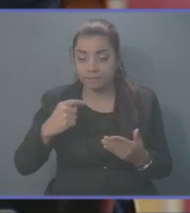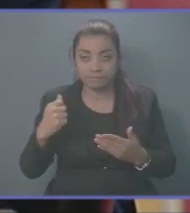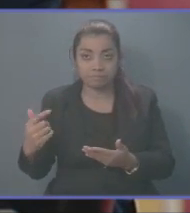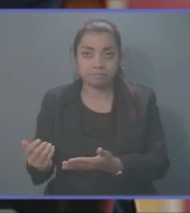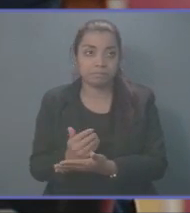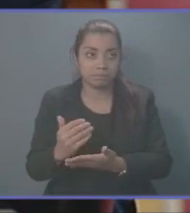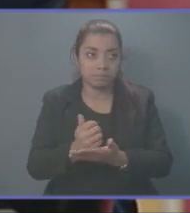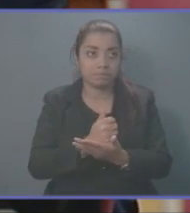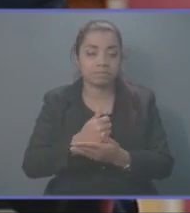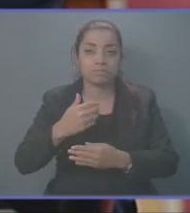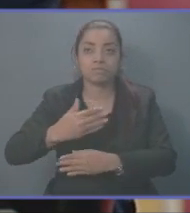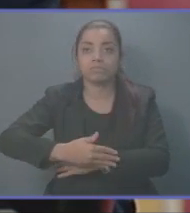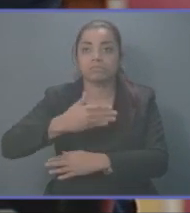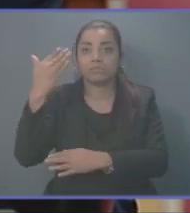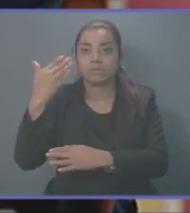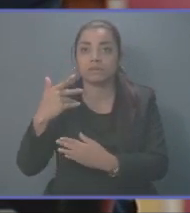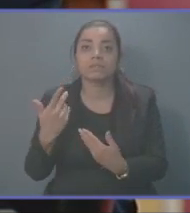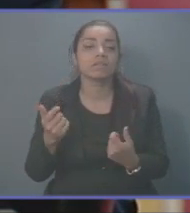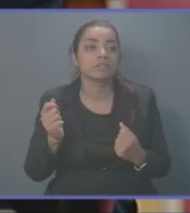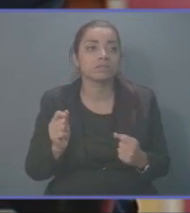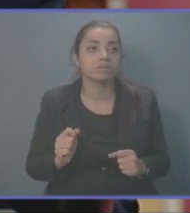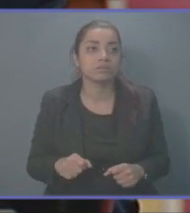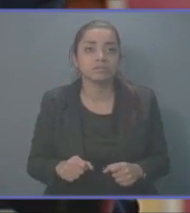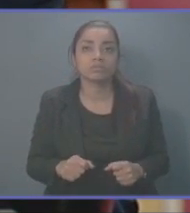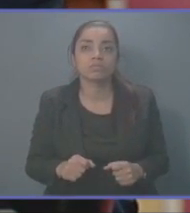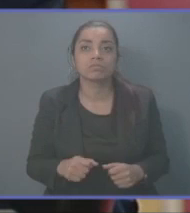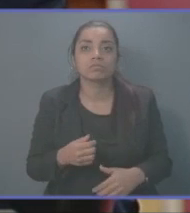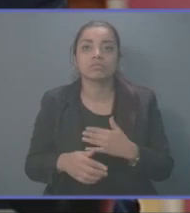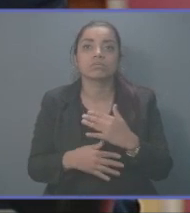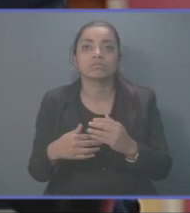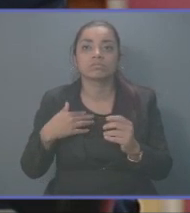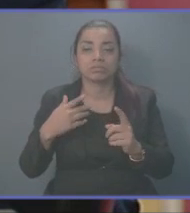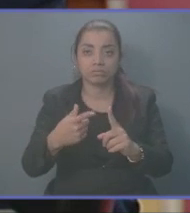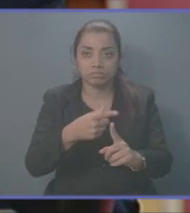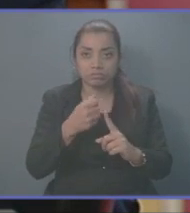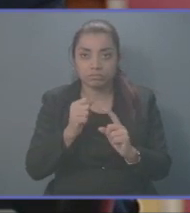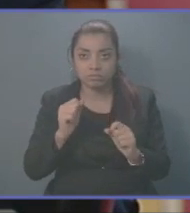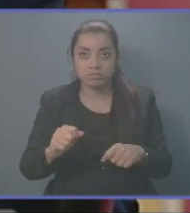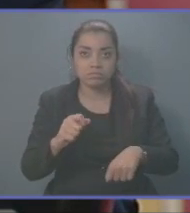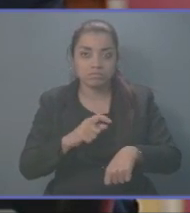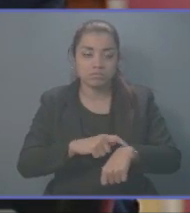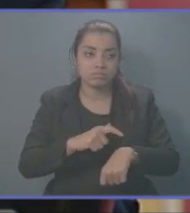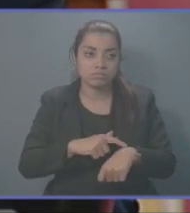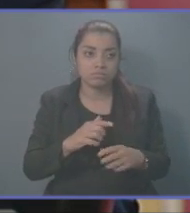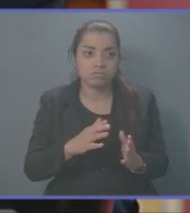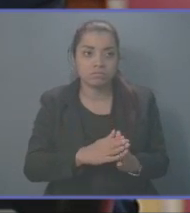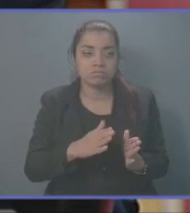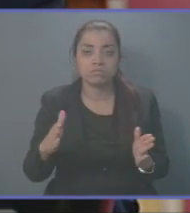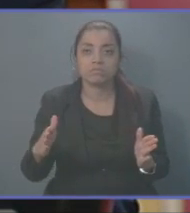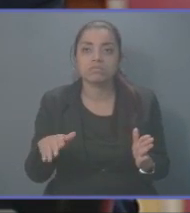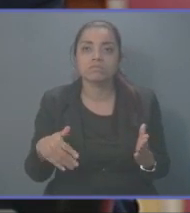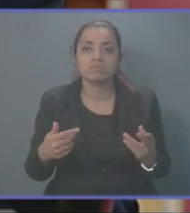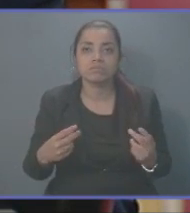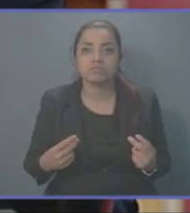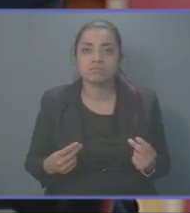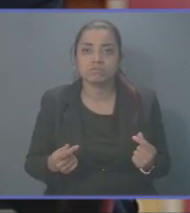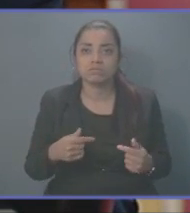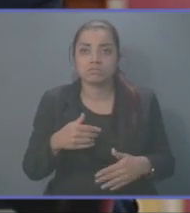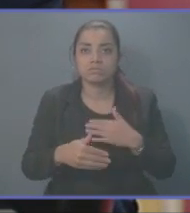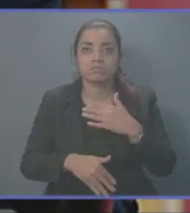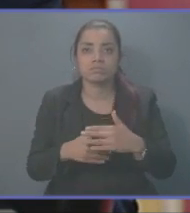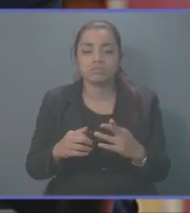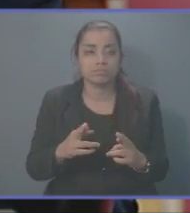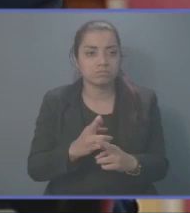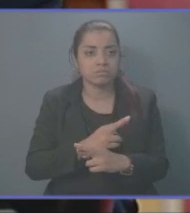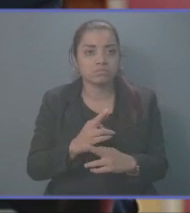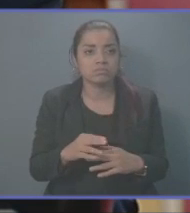y aduaneras, la cual se surgió con el fin de otorgar un plazo razonable y conceder facilidades de orden transitorio